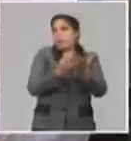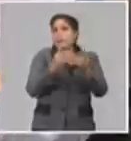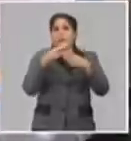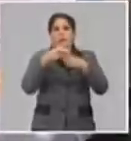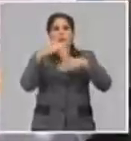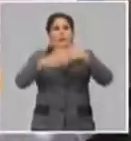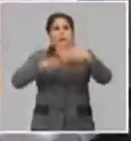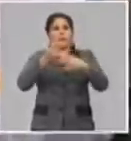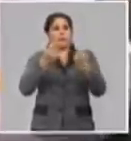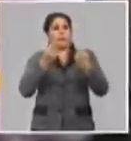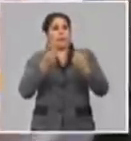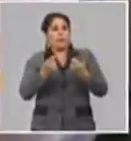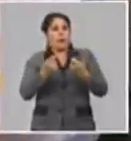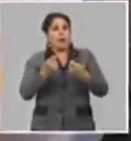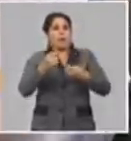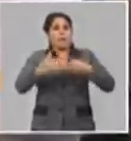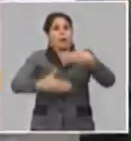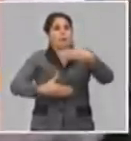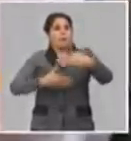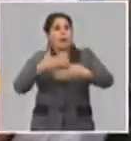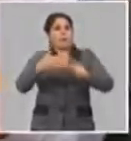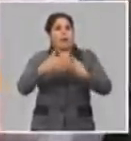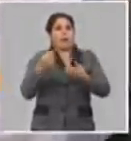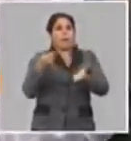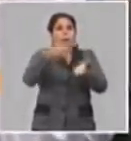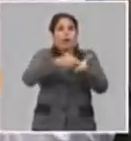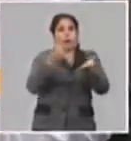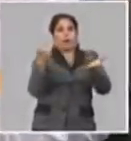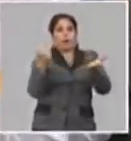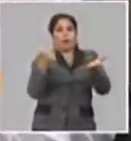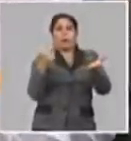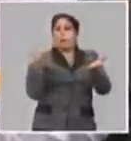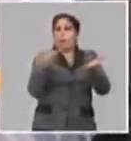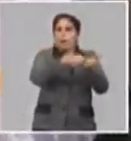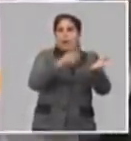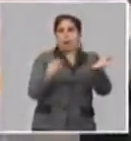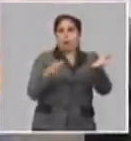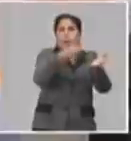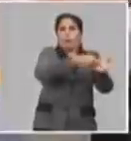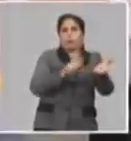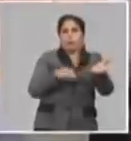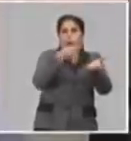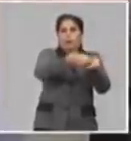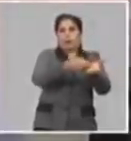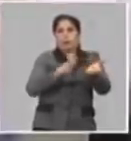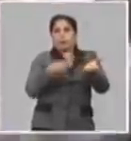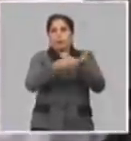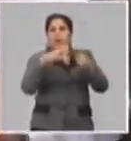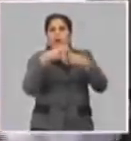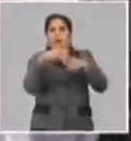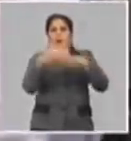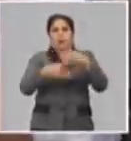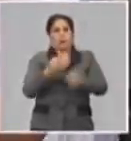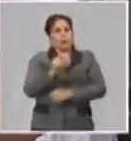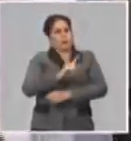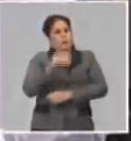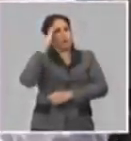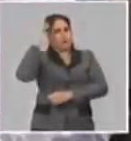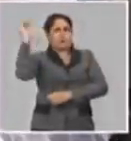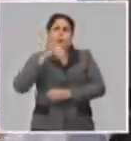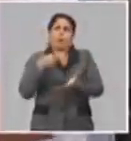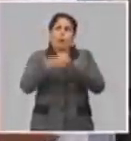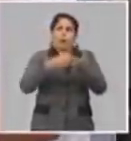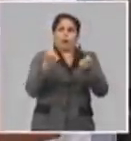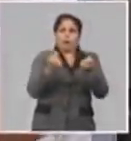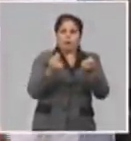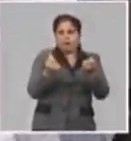resolver problemas en la economía que transitan por poner dinero. No, póngale recursos a esto, no, si se le pone dinero a tal cosa se resuelve tal. No, nosotros lo sabemos, lo